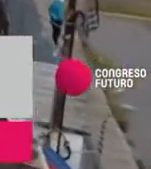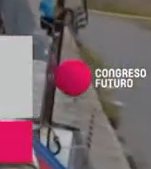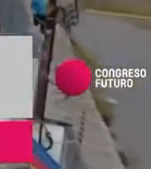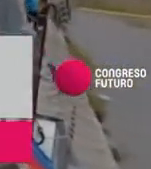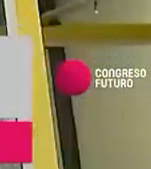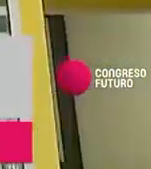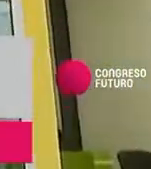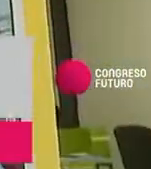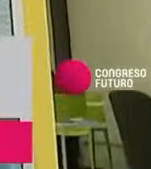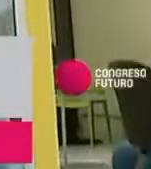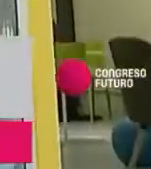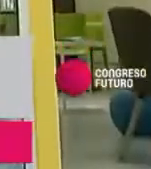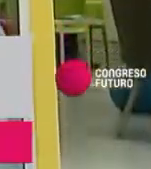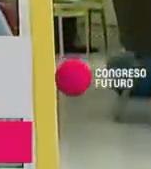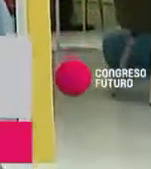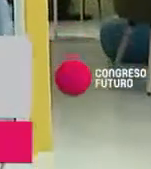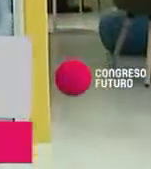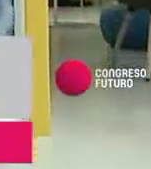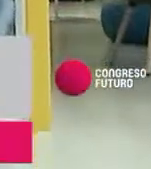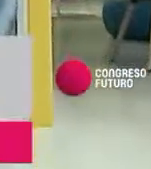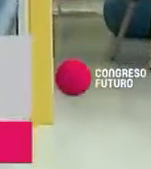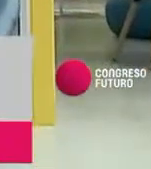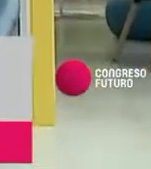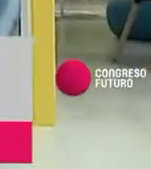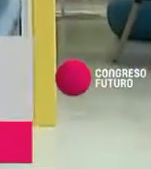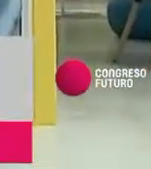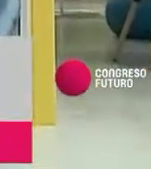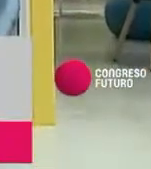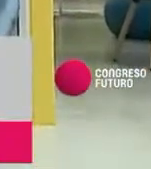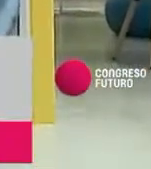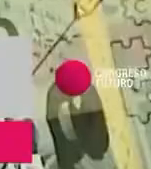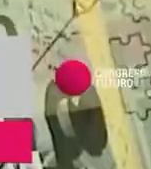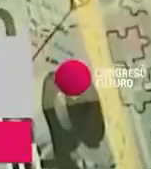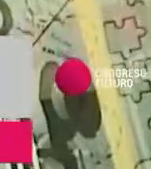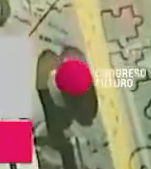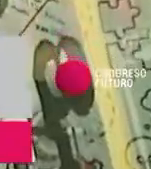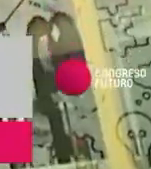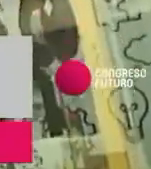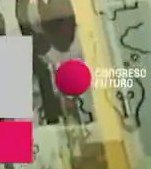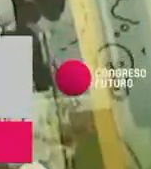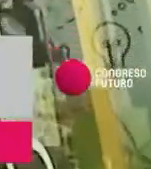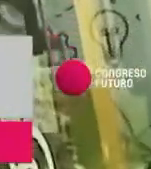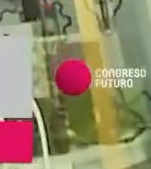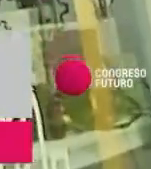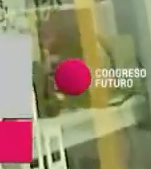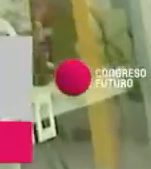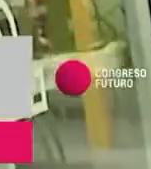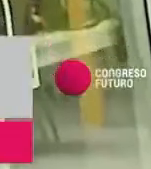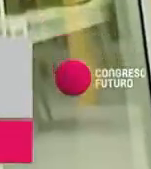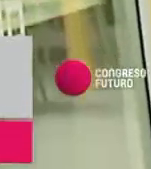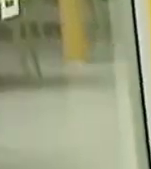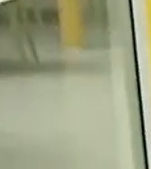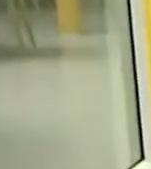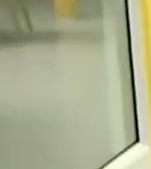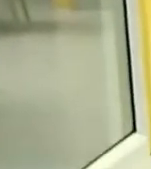es precisamente en imaginar nuevas formas de innovación social que este espacio tuvo su origen.